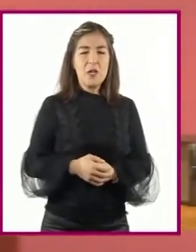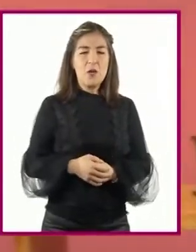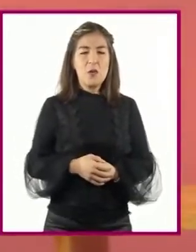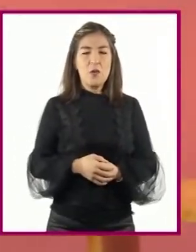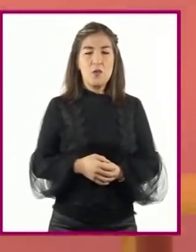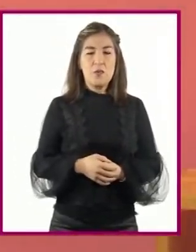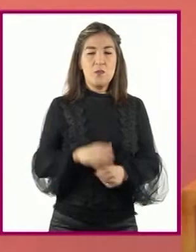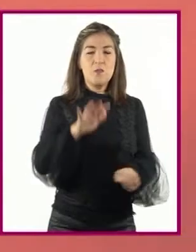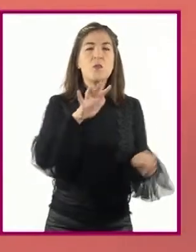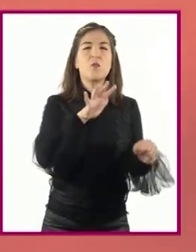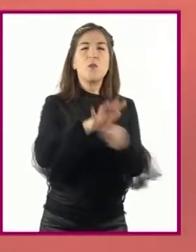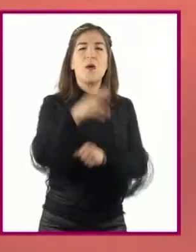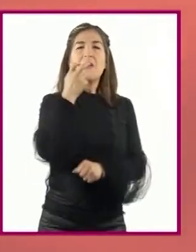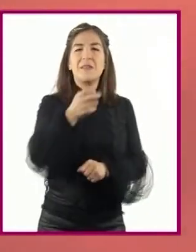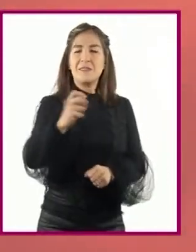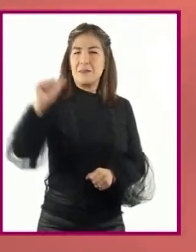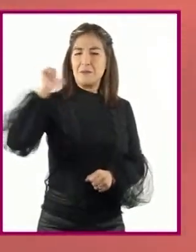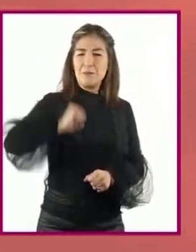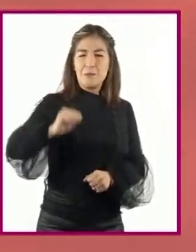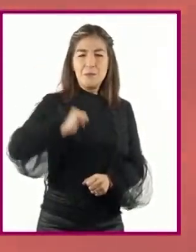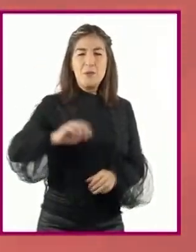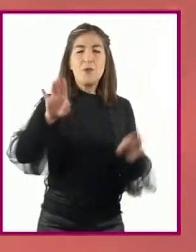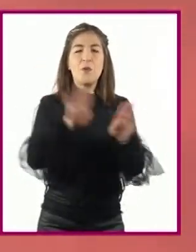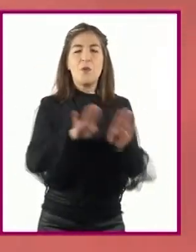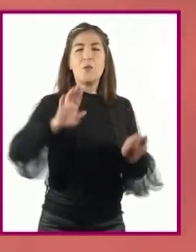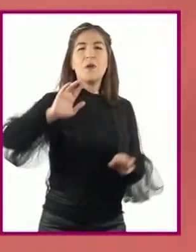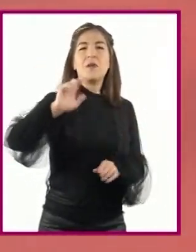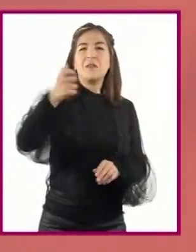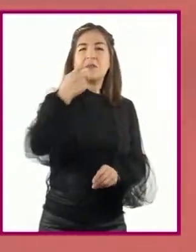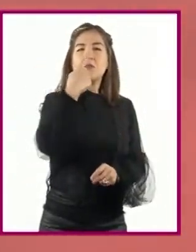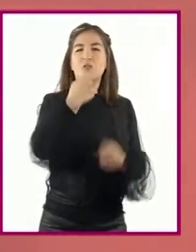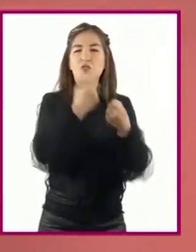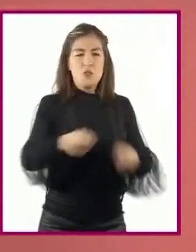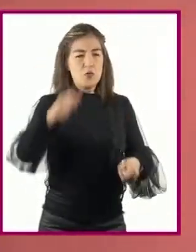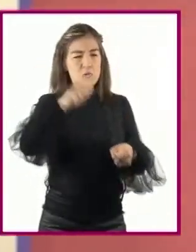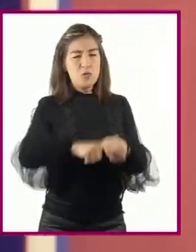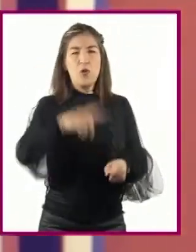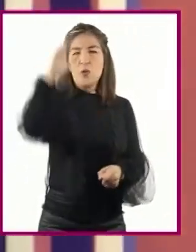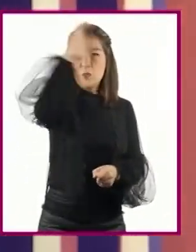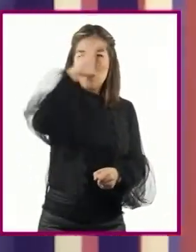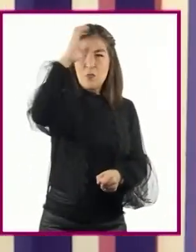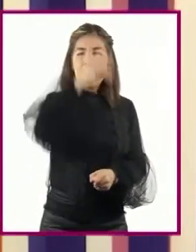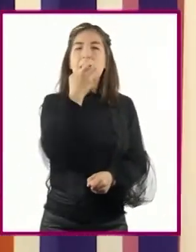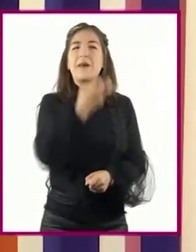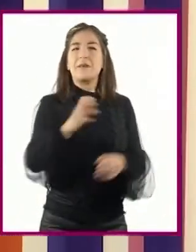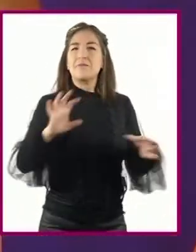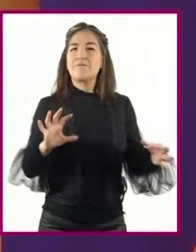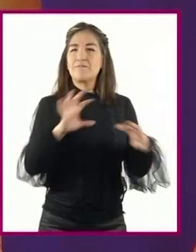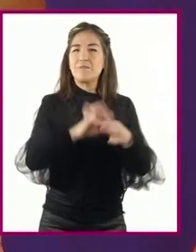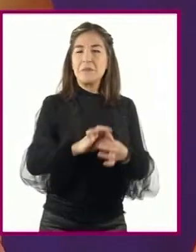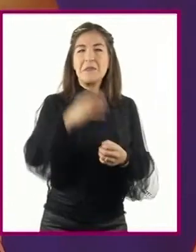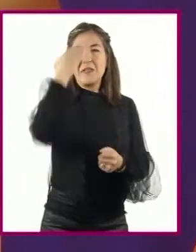son los antecedentes socioculturales del Renacimiento?